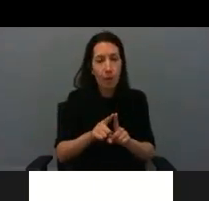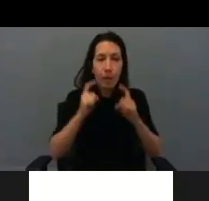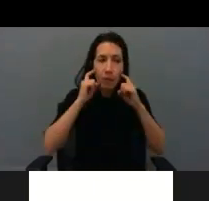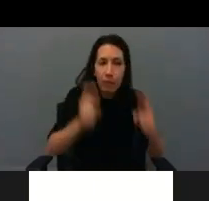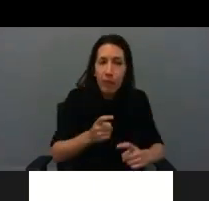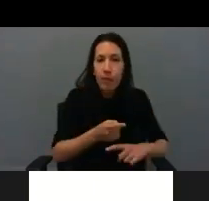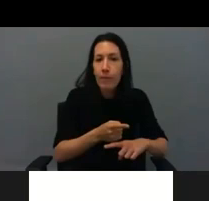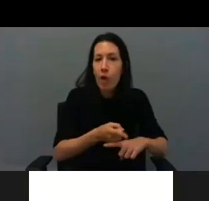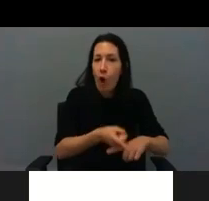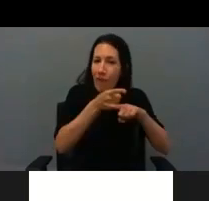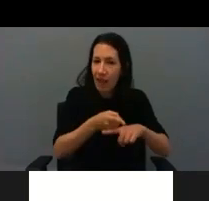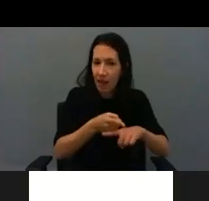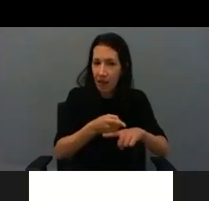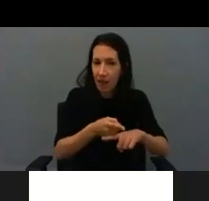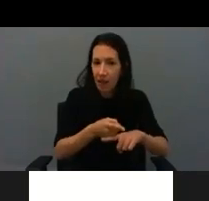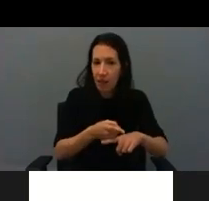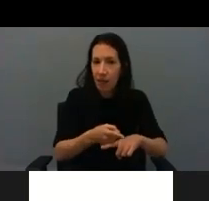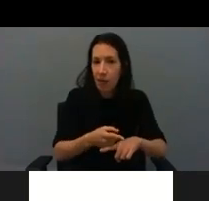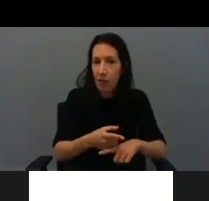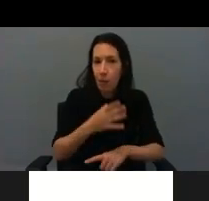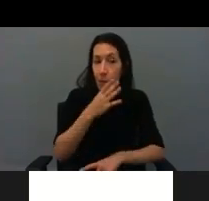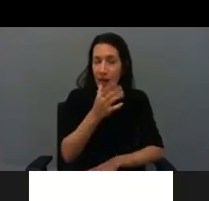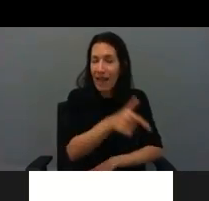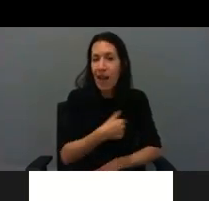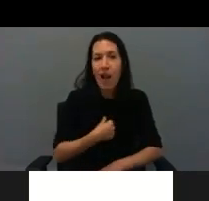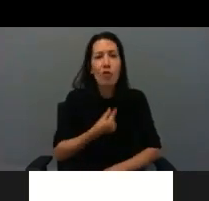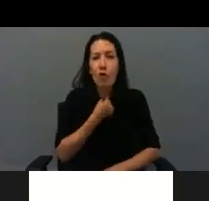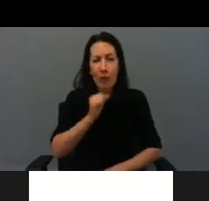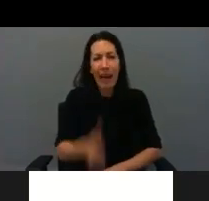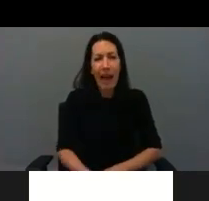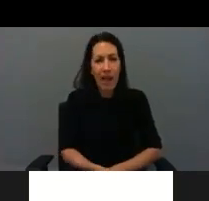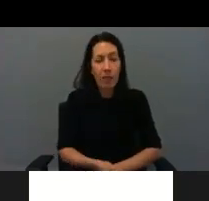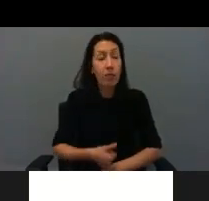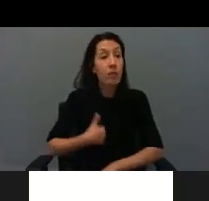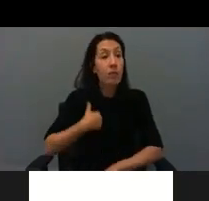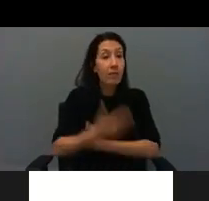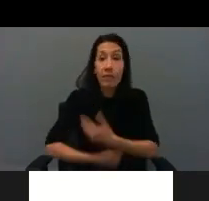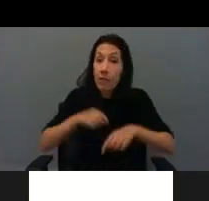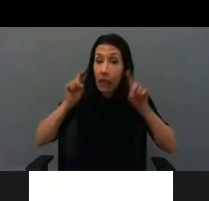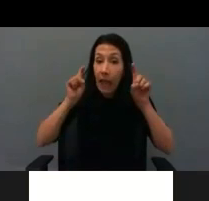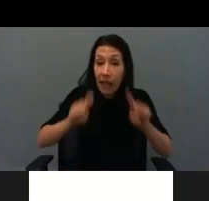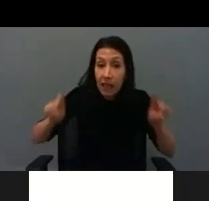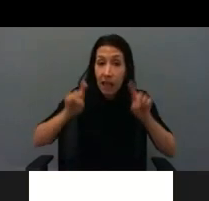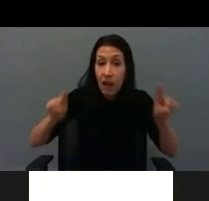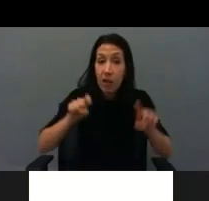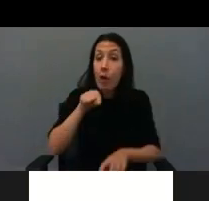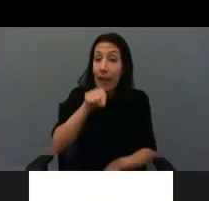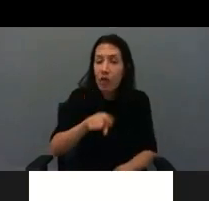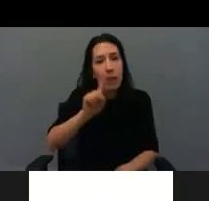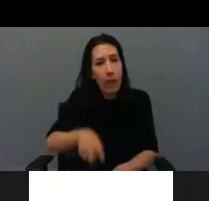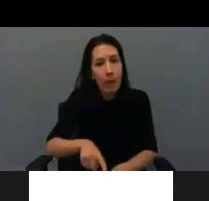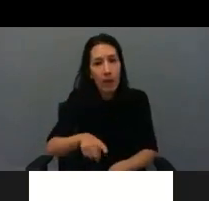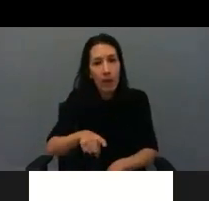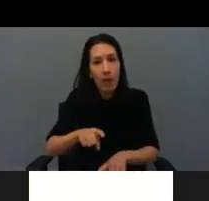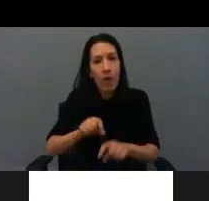eso, porque era algo que ella directamente no gustaba, pero con, enseñándole que eso era también